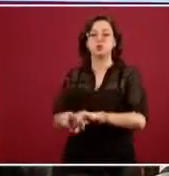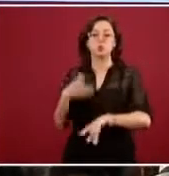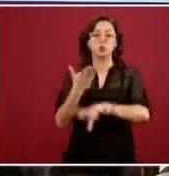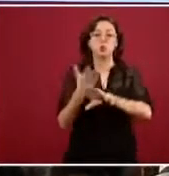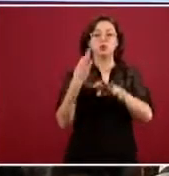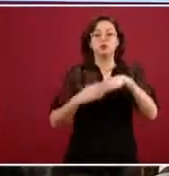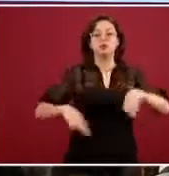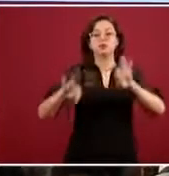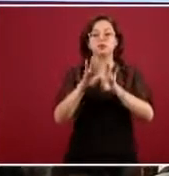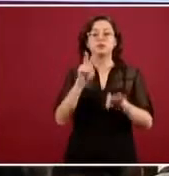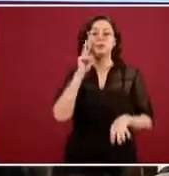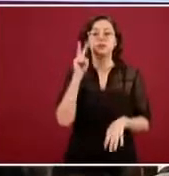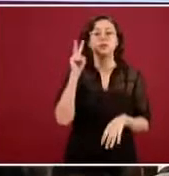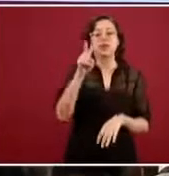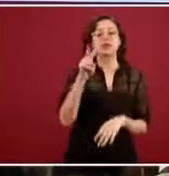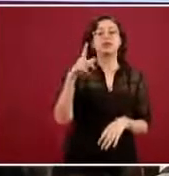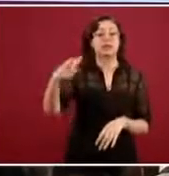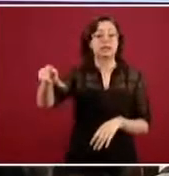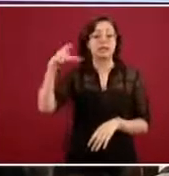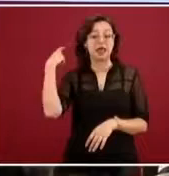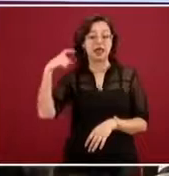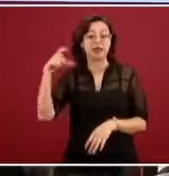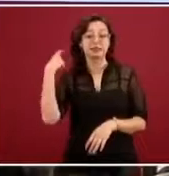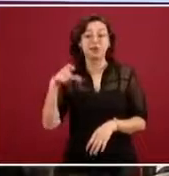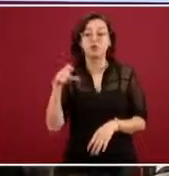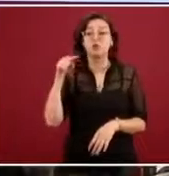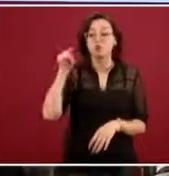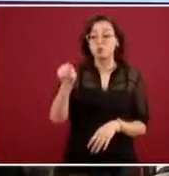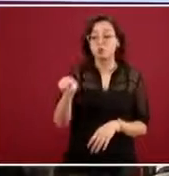es que el estado de Querétaro, que es el que menor